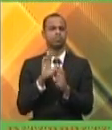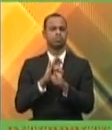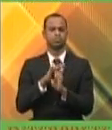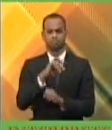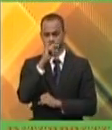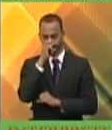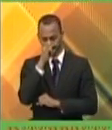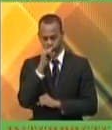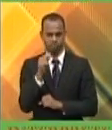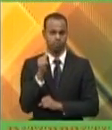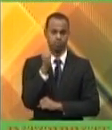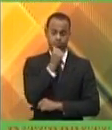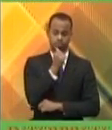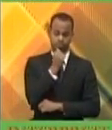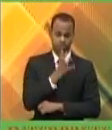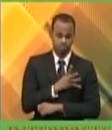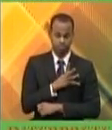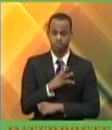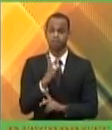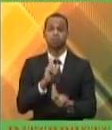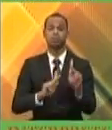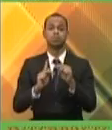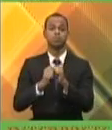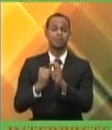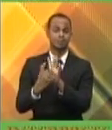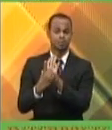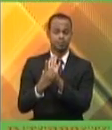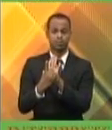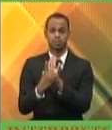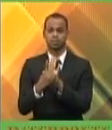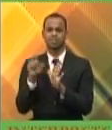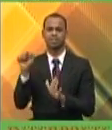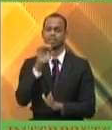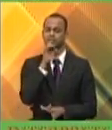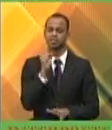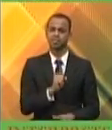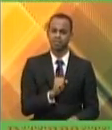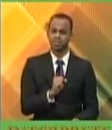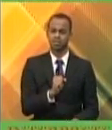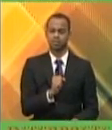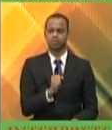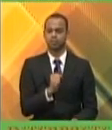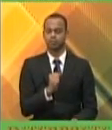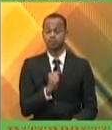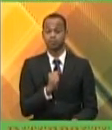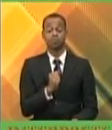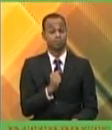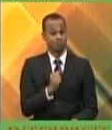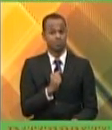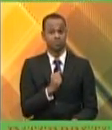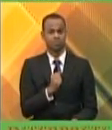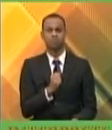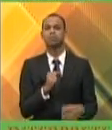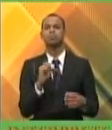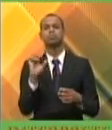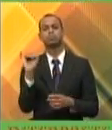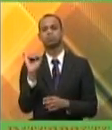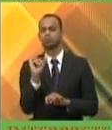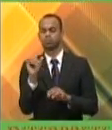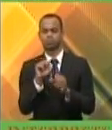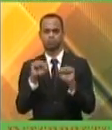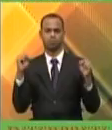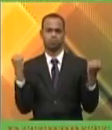la mujer las personas con discapacidad los envejecientes sea es la misma sociedad